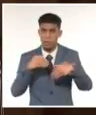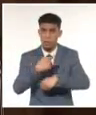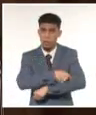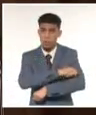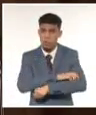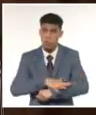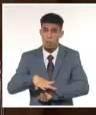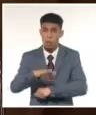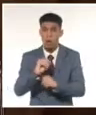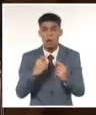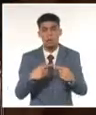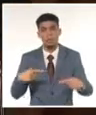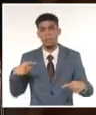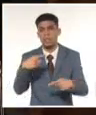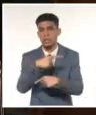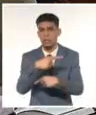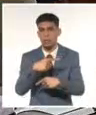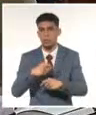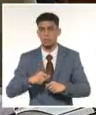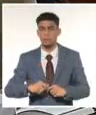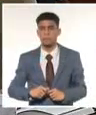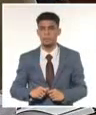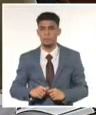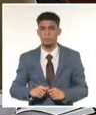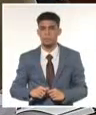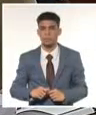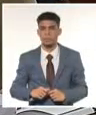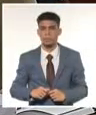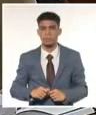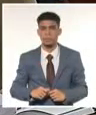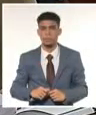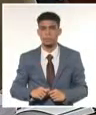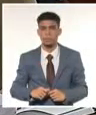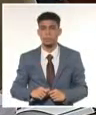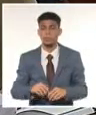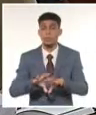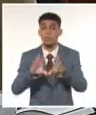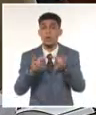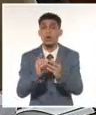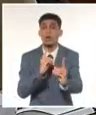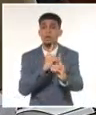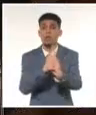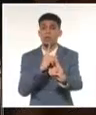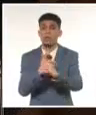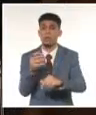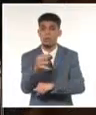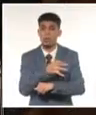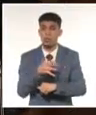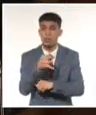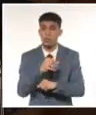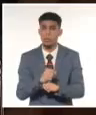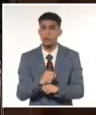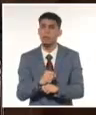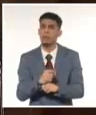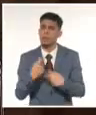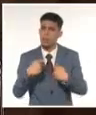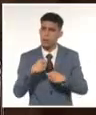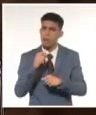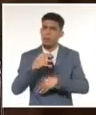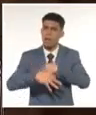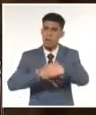es sencillamente indispensable. De estos encuentros también debemos sacar las buenas experiencias